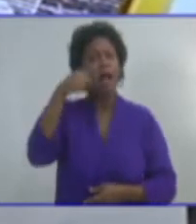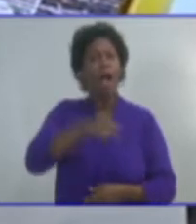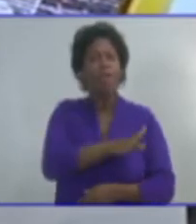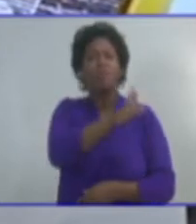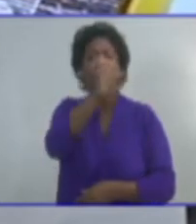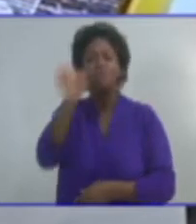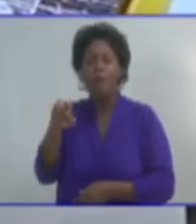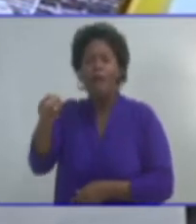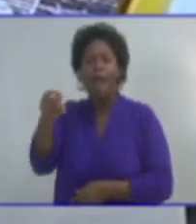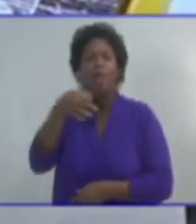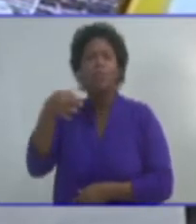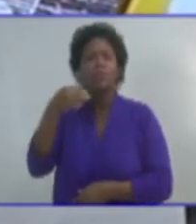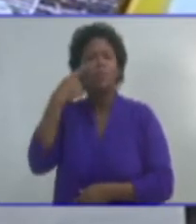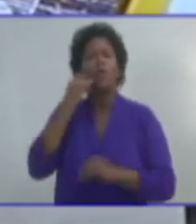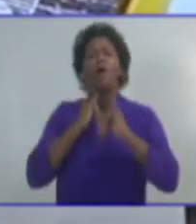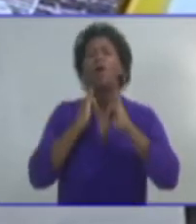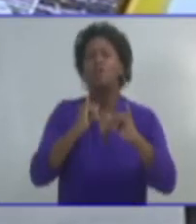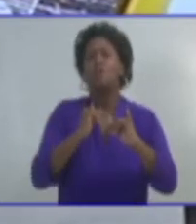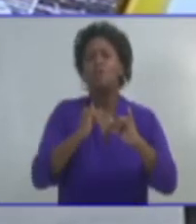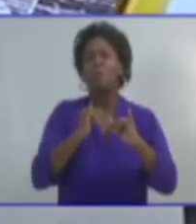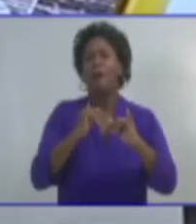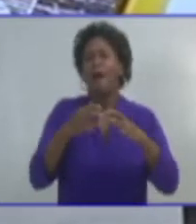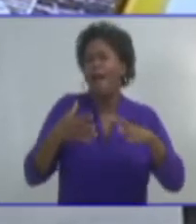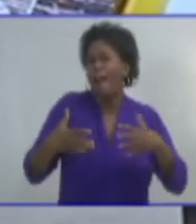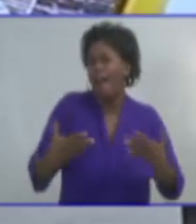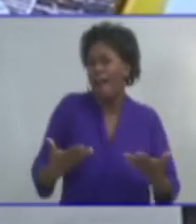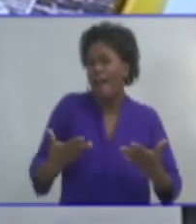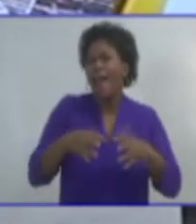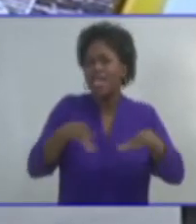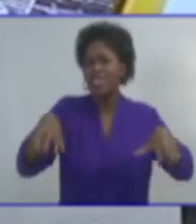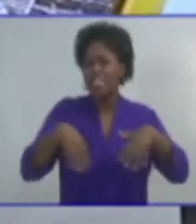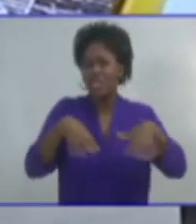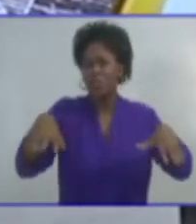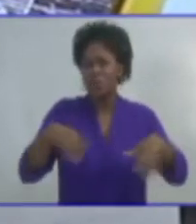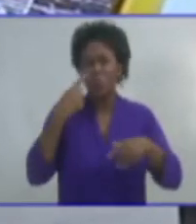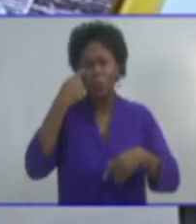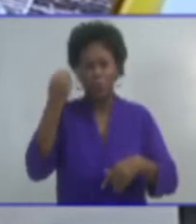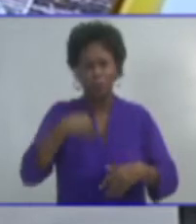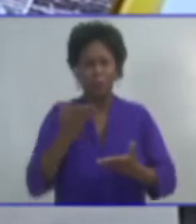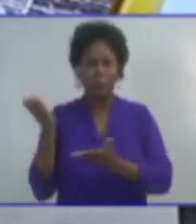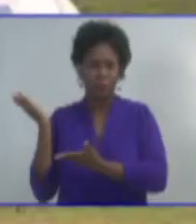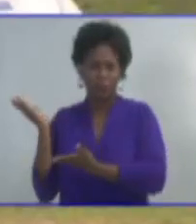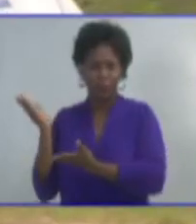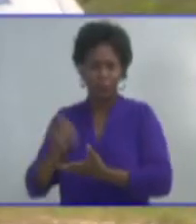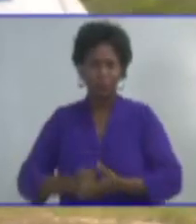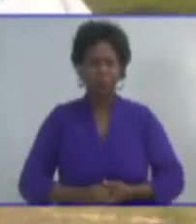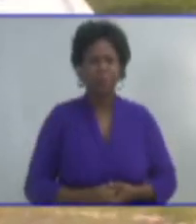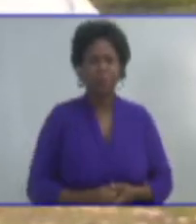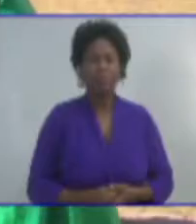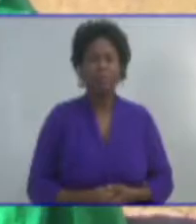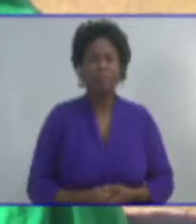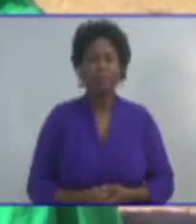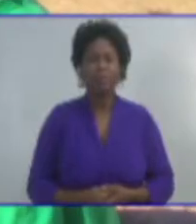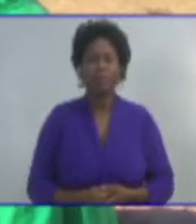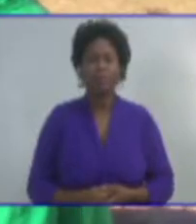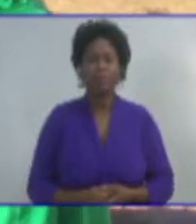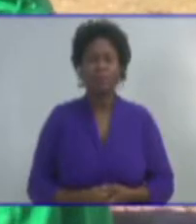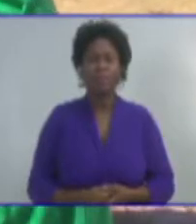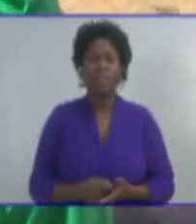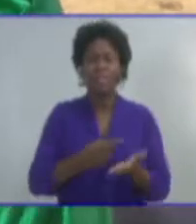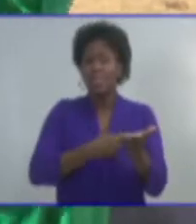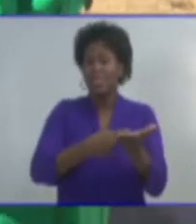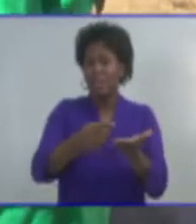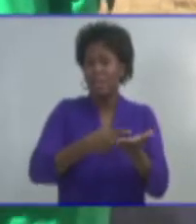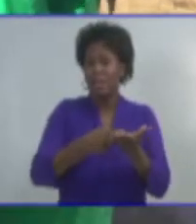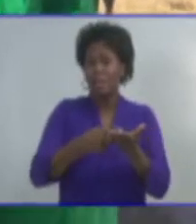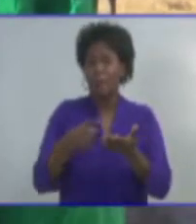hasta allí y nos tiene los detalles sobre esta situación. Adelante, Miguel. El incremento en las últimas semanas